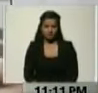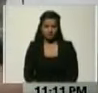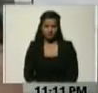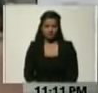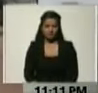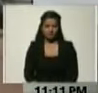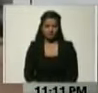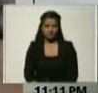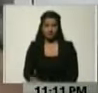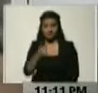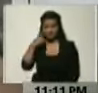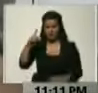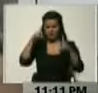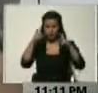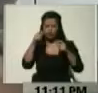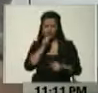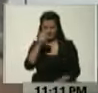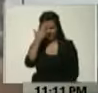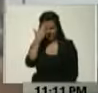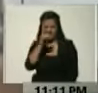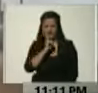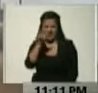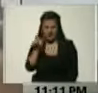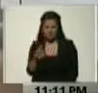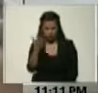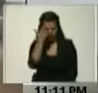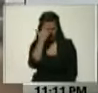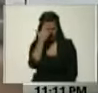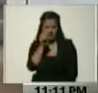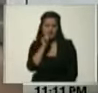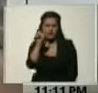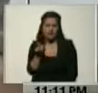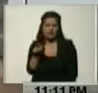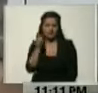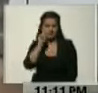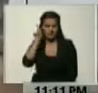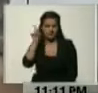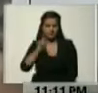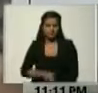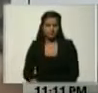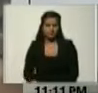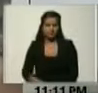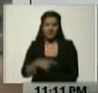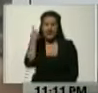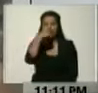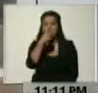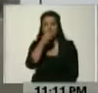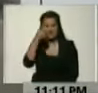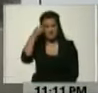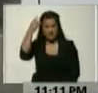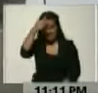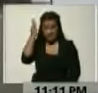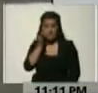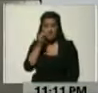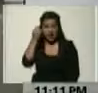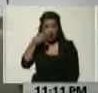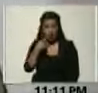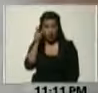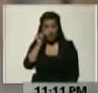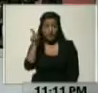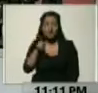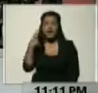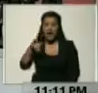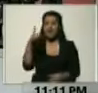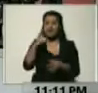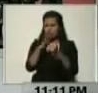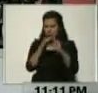¿Viste este señor? Yo tengo los datos, ¿quién es? Este que se ve aquí, cabecita blanca, aquí está este pelo blanco. Yo tengo los datos,